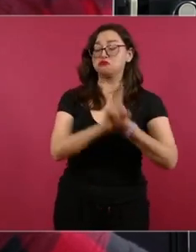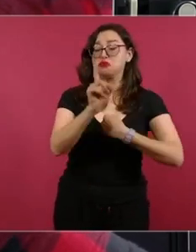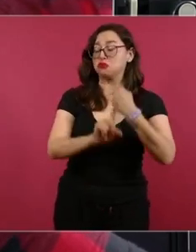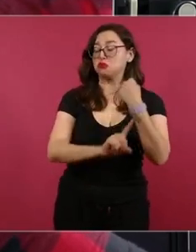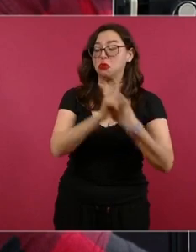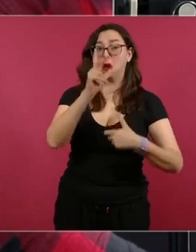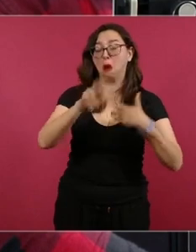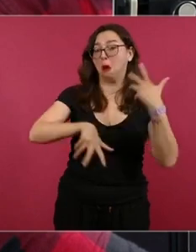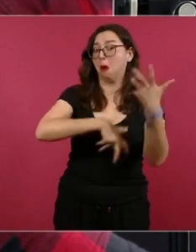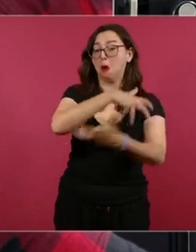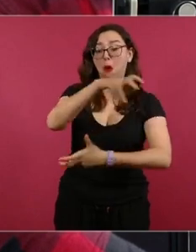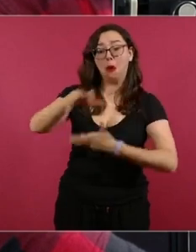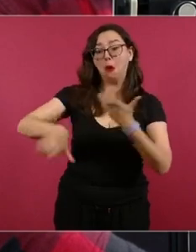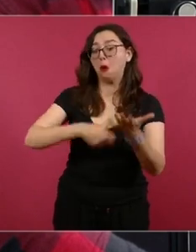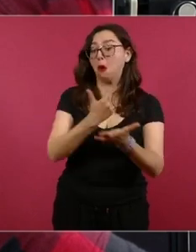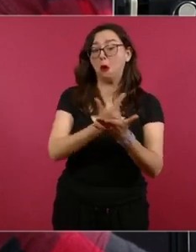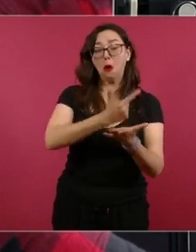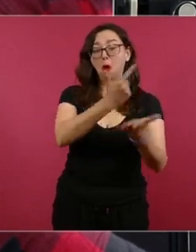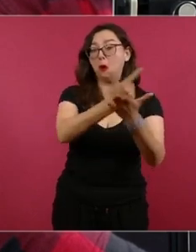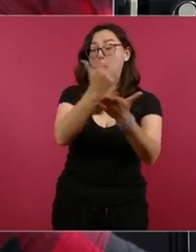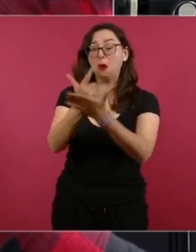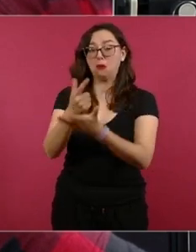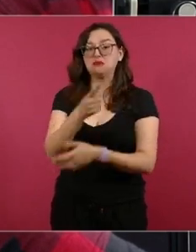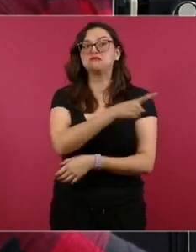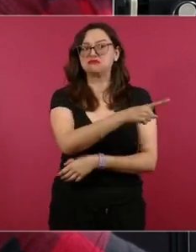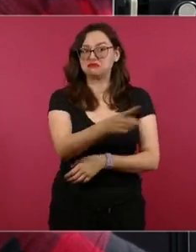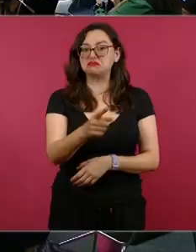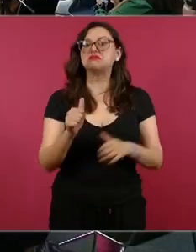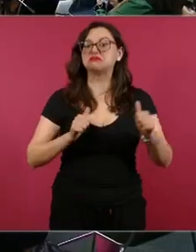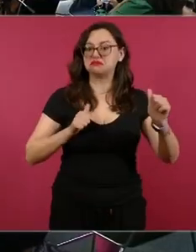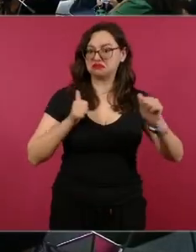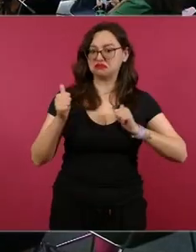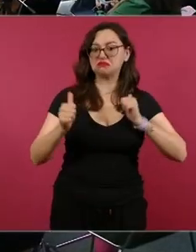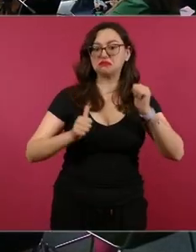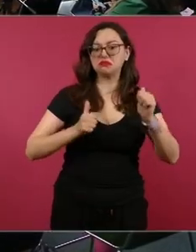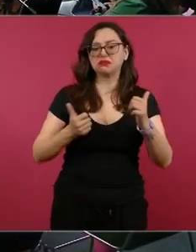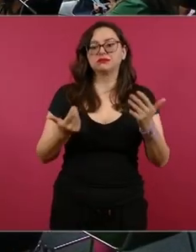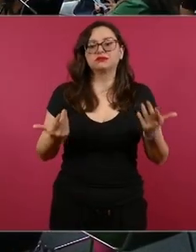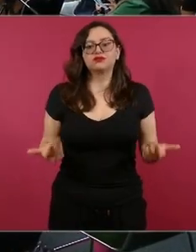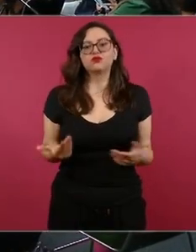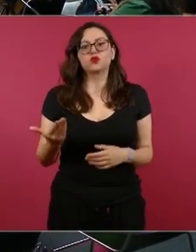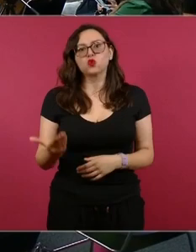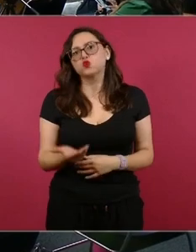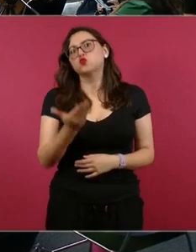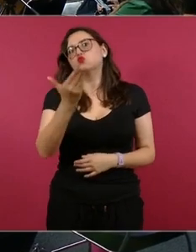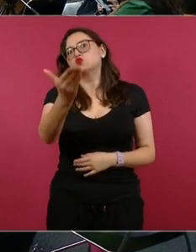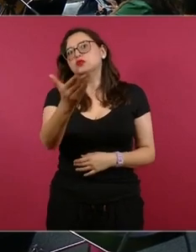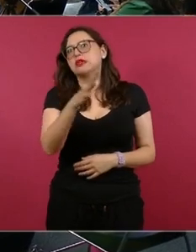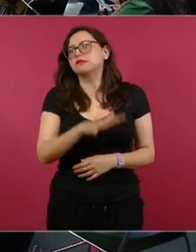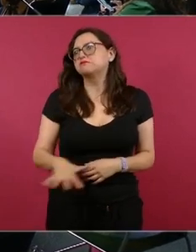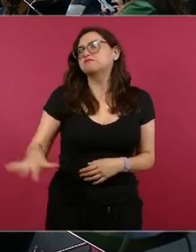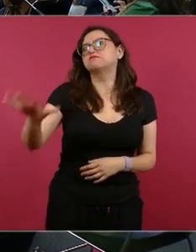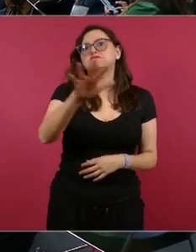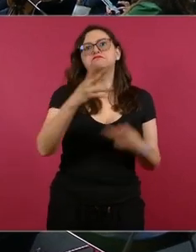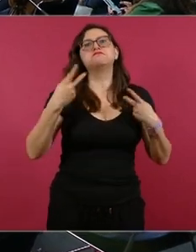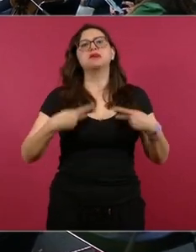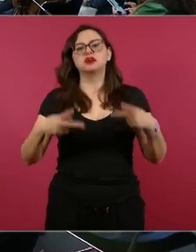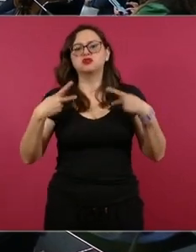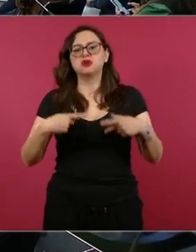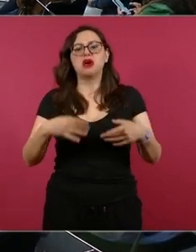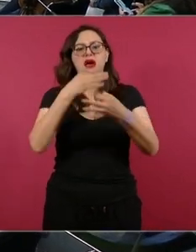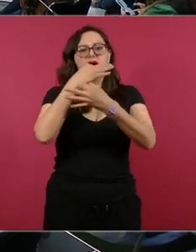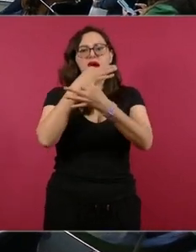se ha ordenado, bueno, en el caso del tren ya se ordenó la investigación y ya se explicó, pero ahorita lo que ha ocurrido en el tren interurbano y lo